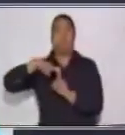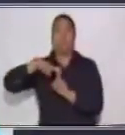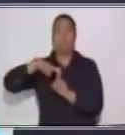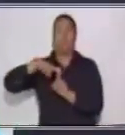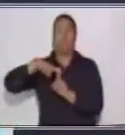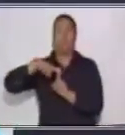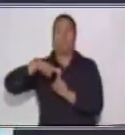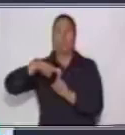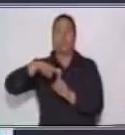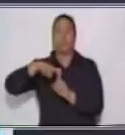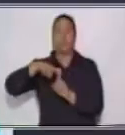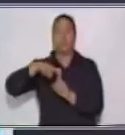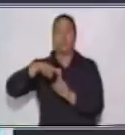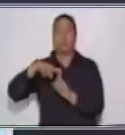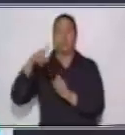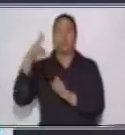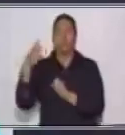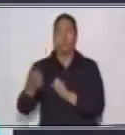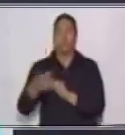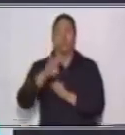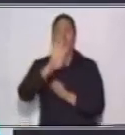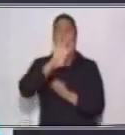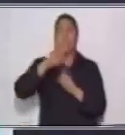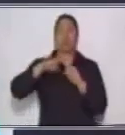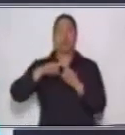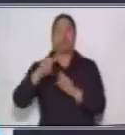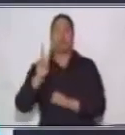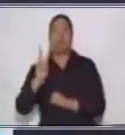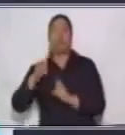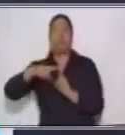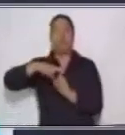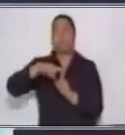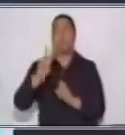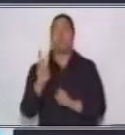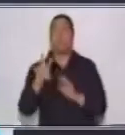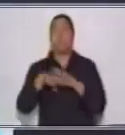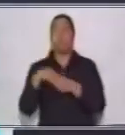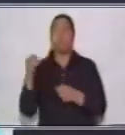Aquí tengo 4 por 2 más 2 igual a